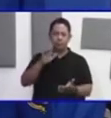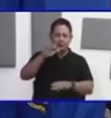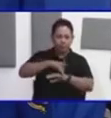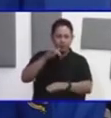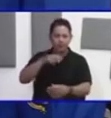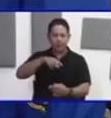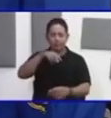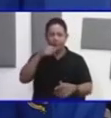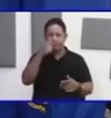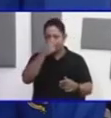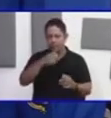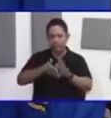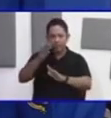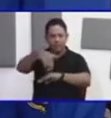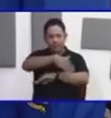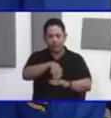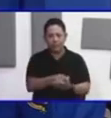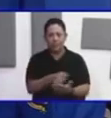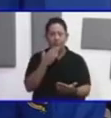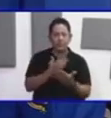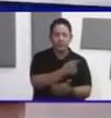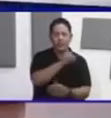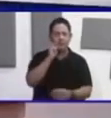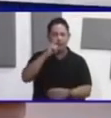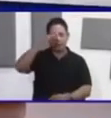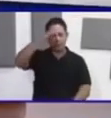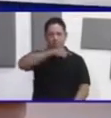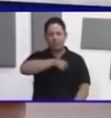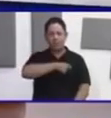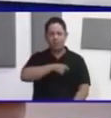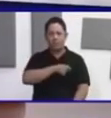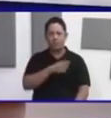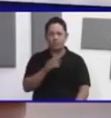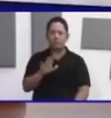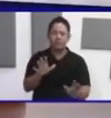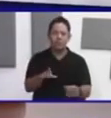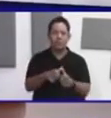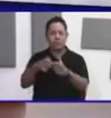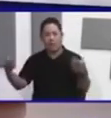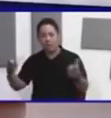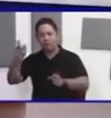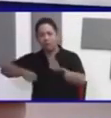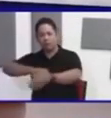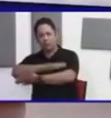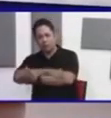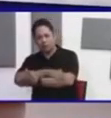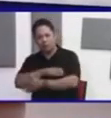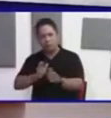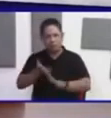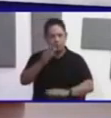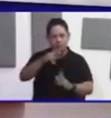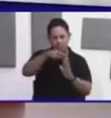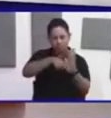coronel a más del 95% de la población que ha acatado, pero hay parte de la población que todavía piensa que esto es una